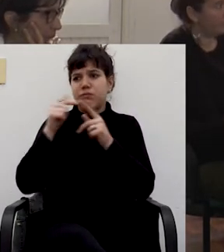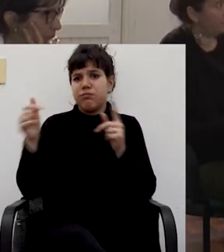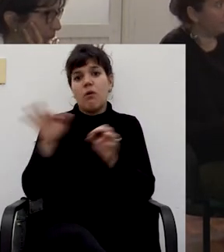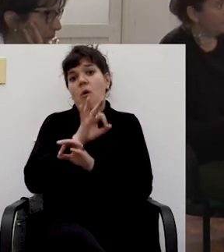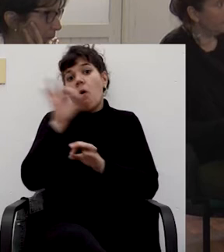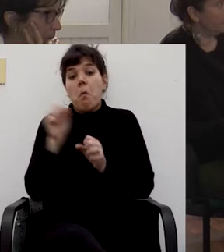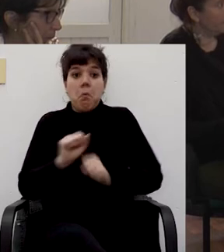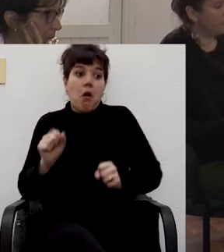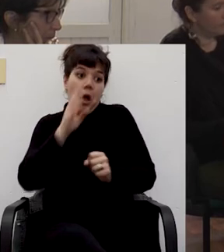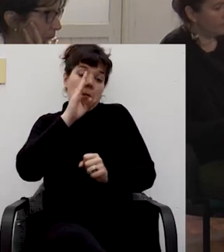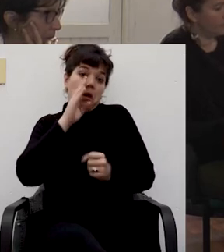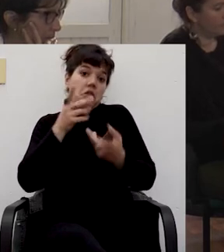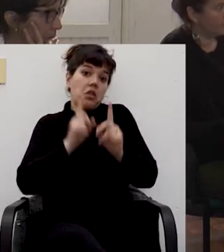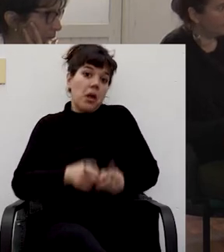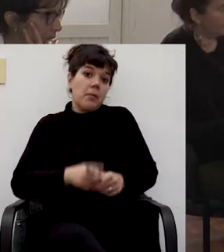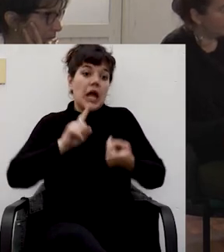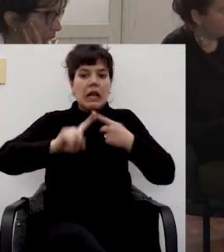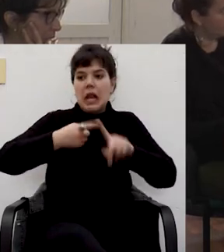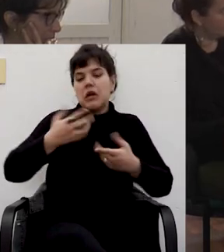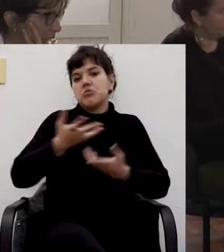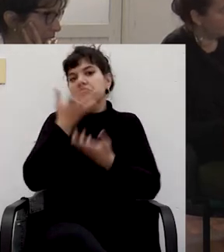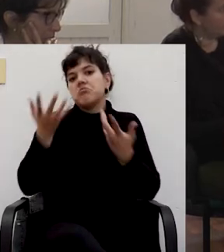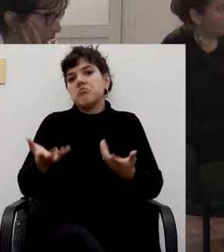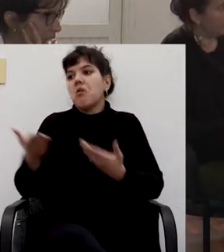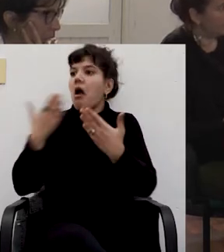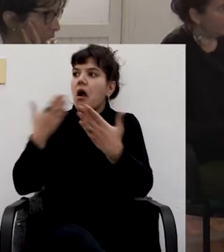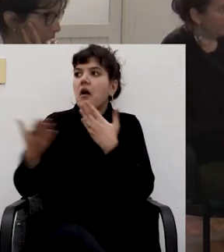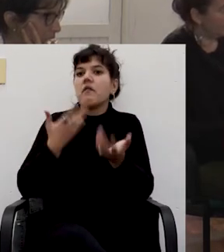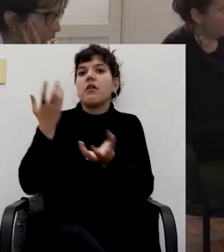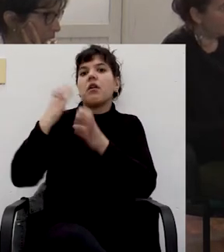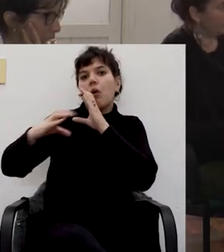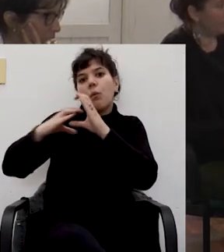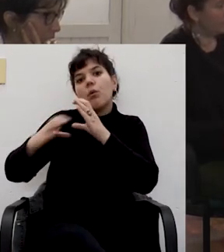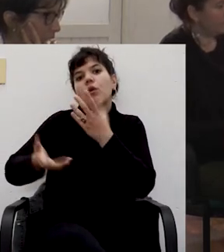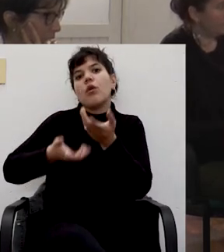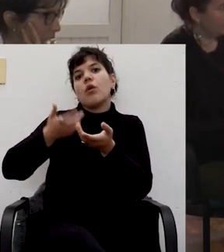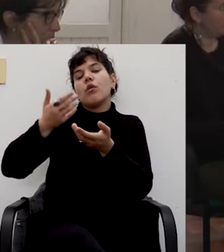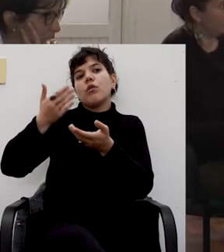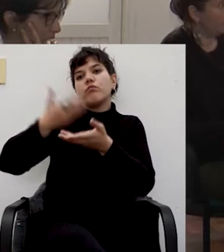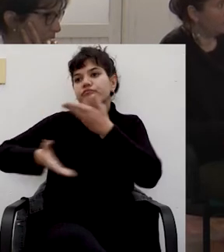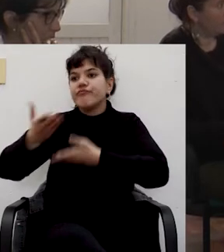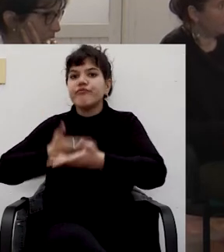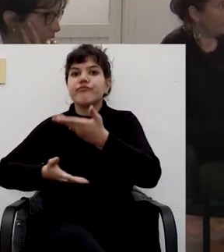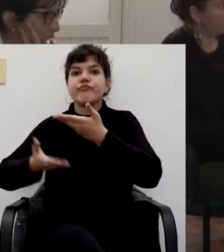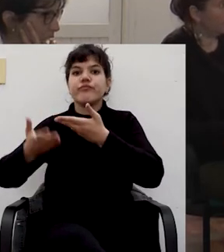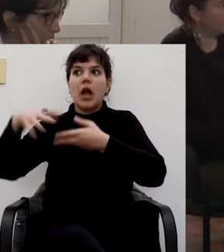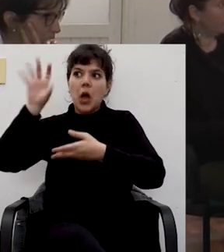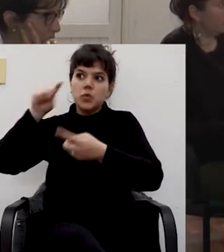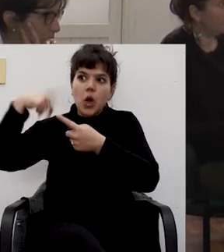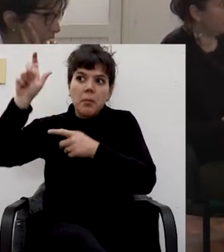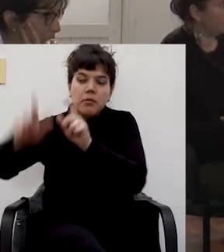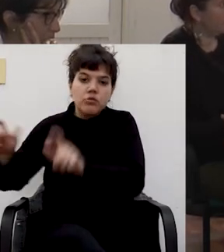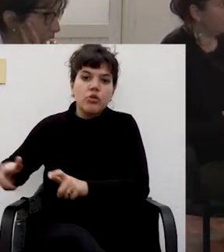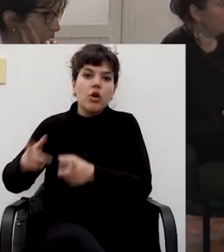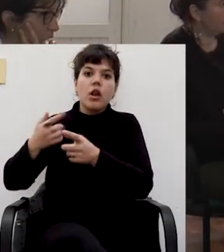etcétera, o puede aprender sobre relaciones de diálogo, sobre relaciones de co-construcción, sobre la escucha del otro